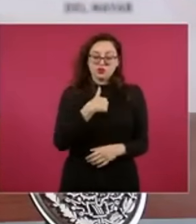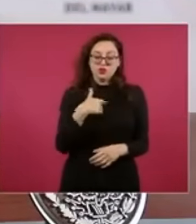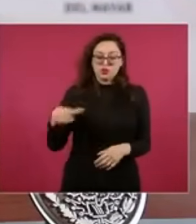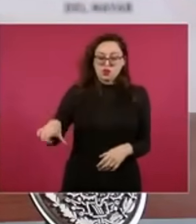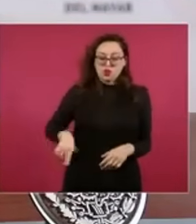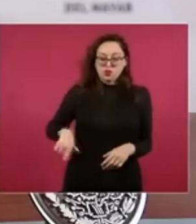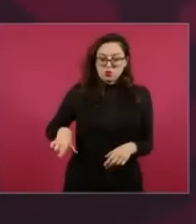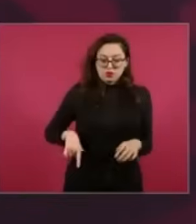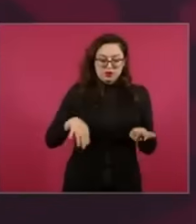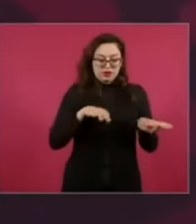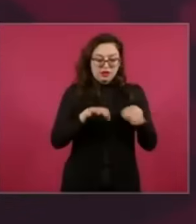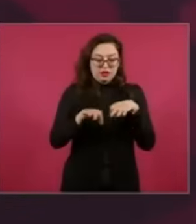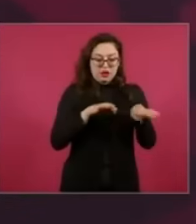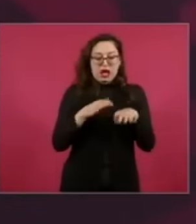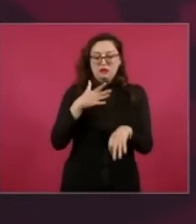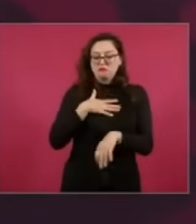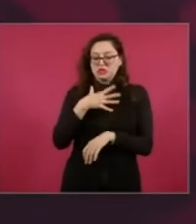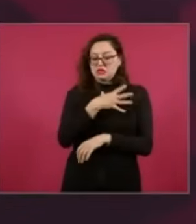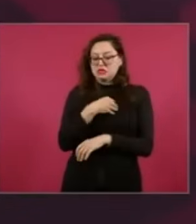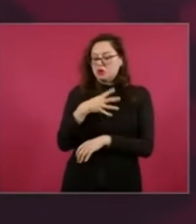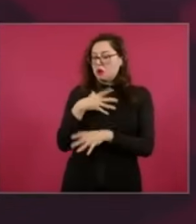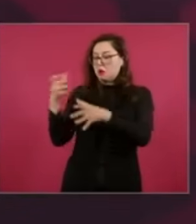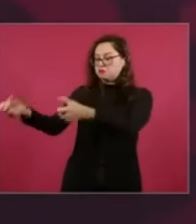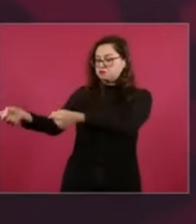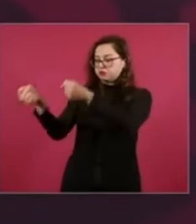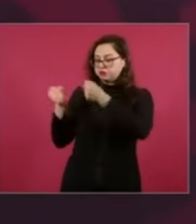el nepotismo, el amiguismo,